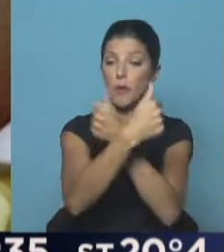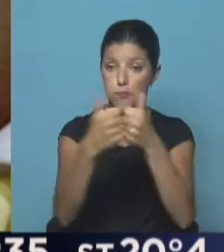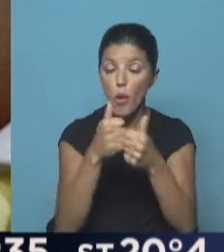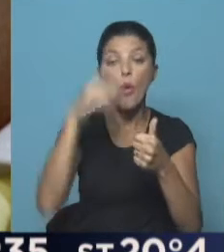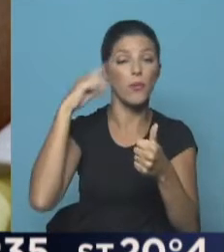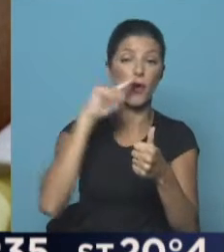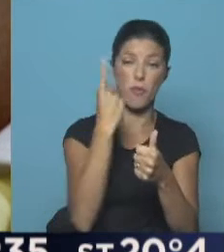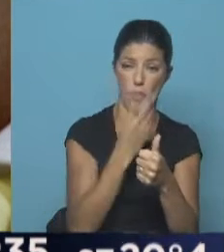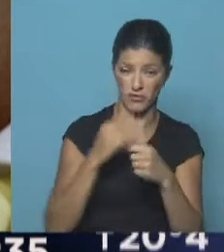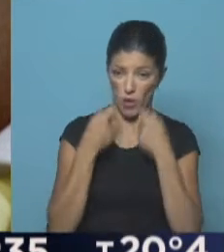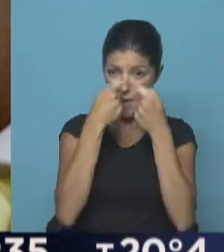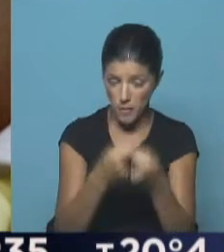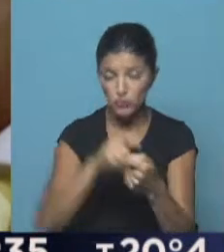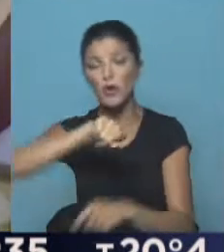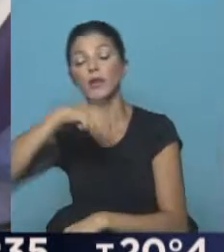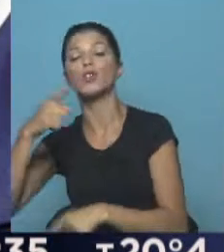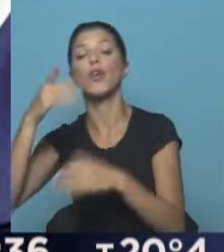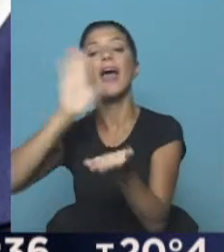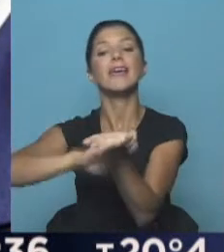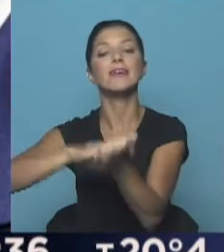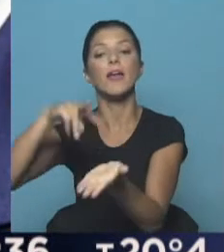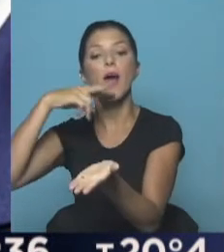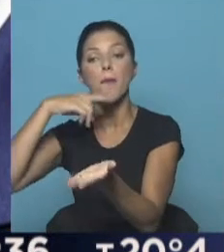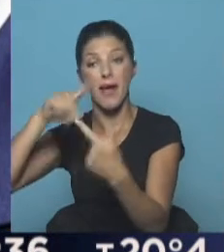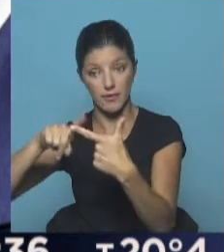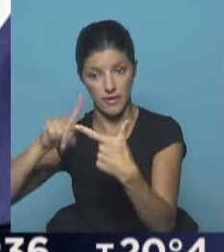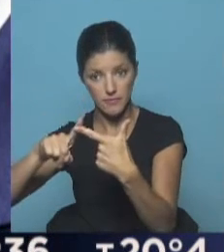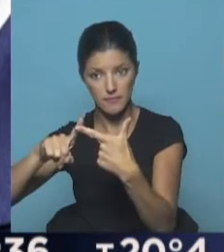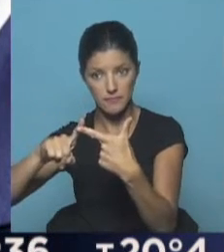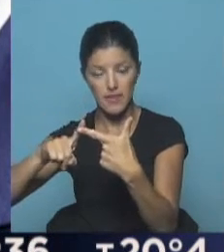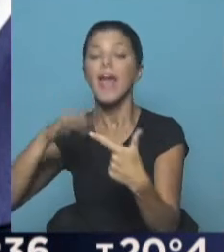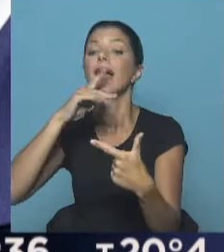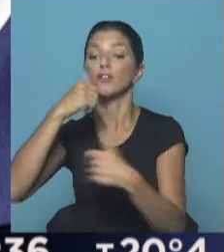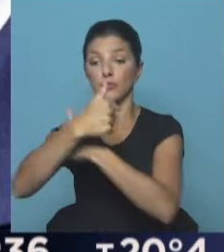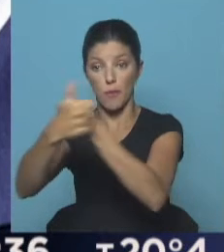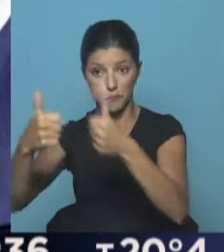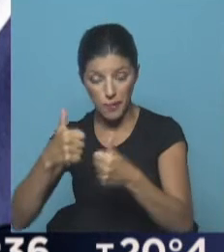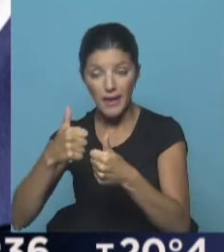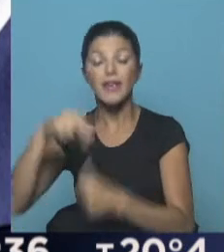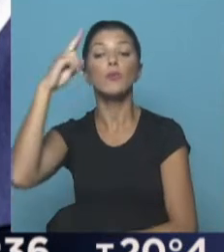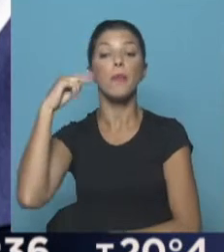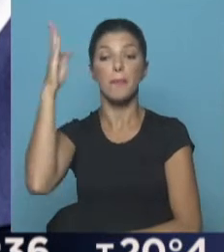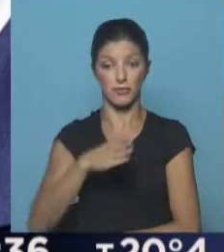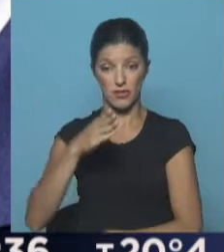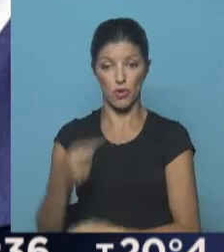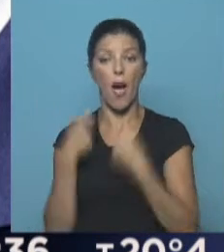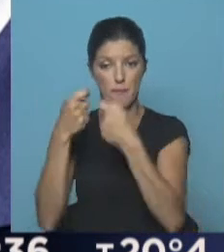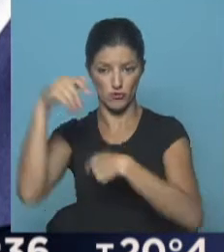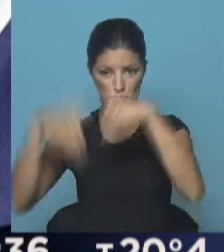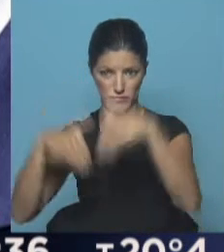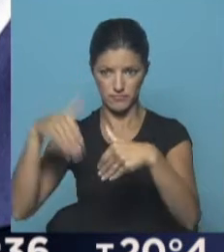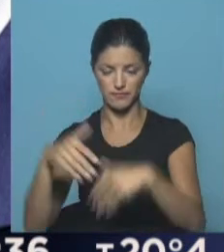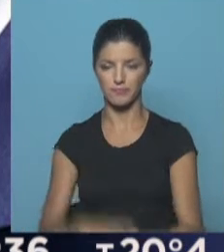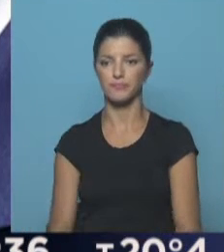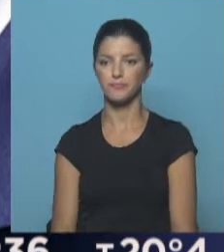los sufragios, y de la Izquierda Verde, Jesse Klaver, con 14 escaños y el 9% de los sufragios obtuvo en estas